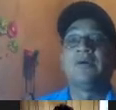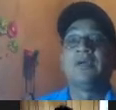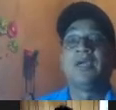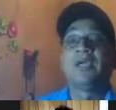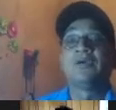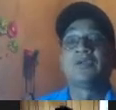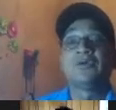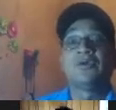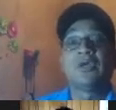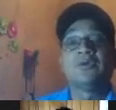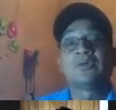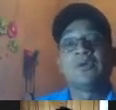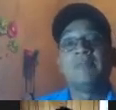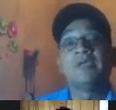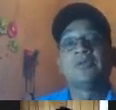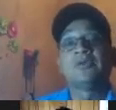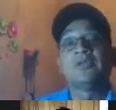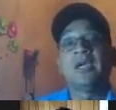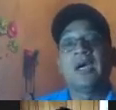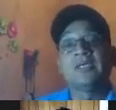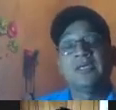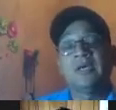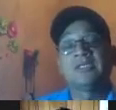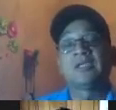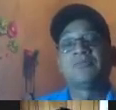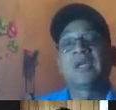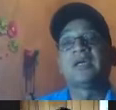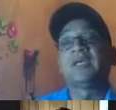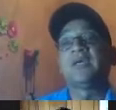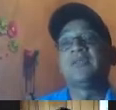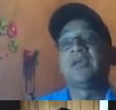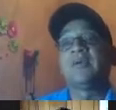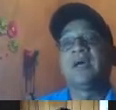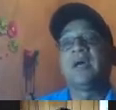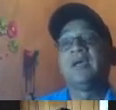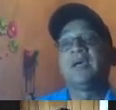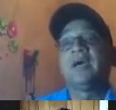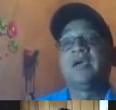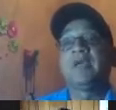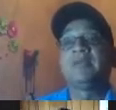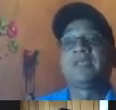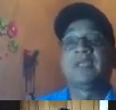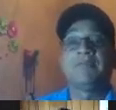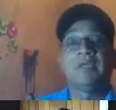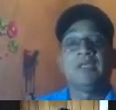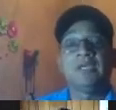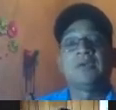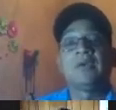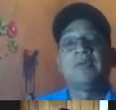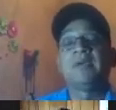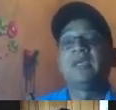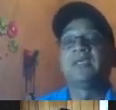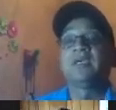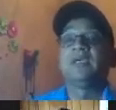trabajo en otros ámbitos donde iban a hacer su práctica, donde iban a experimentar, tener